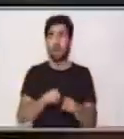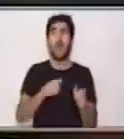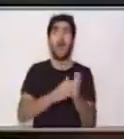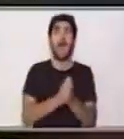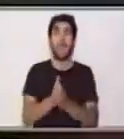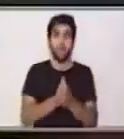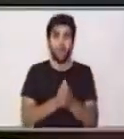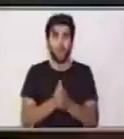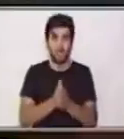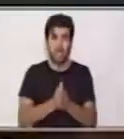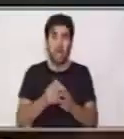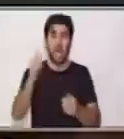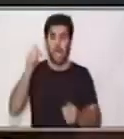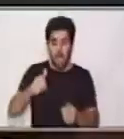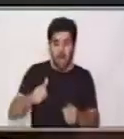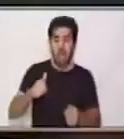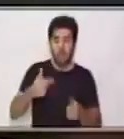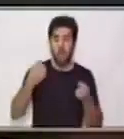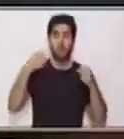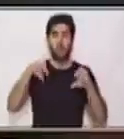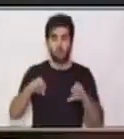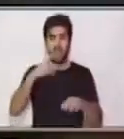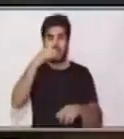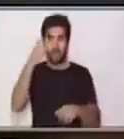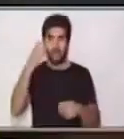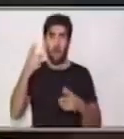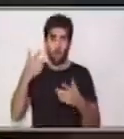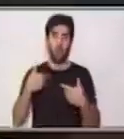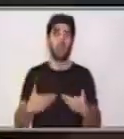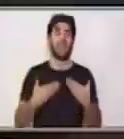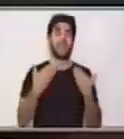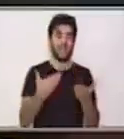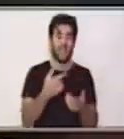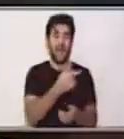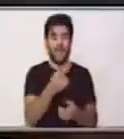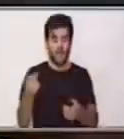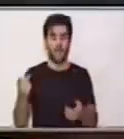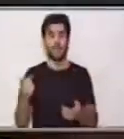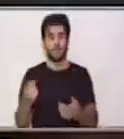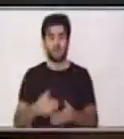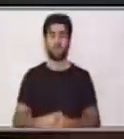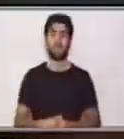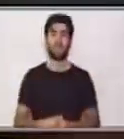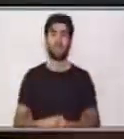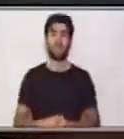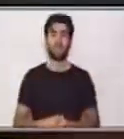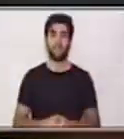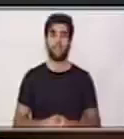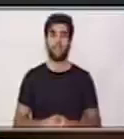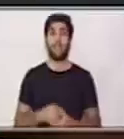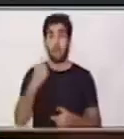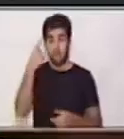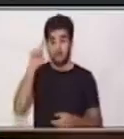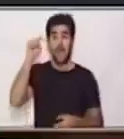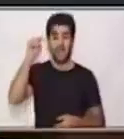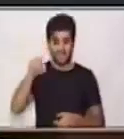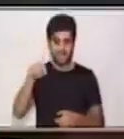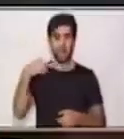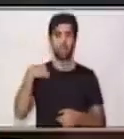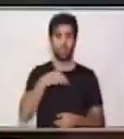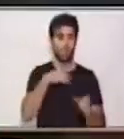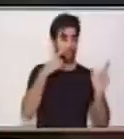manera los recursos que nos están dando o que tenemos a nuestra disposición. Para eso nos